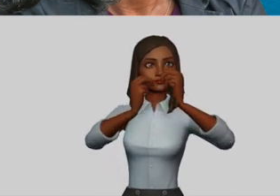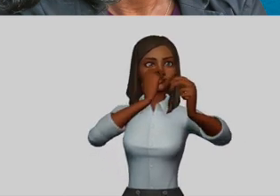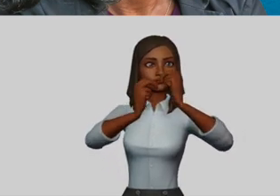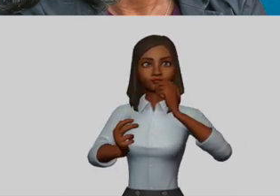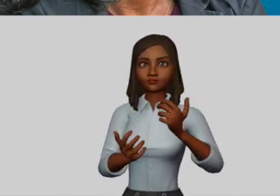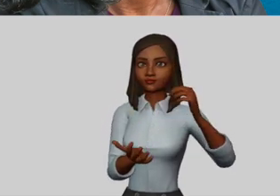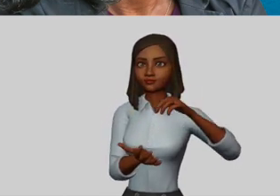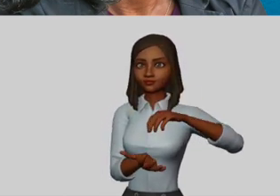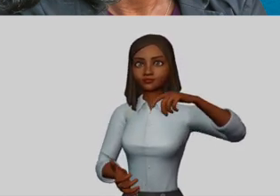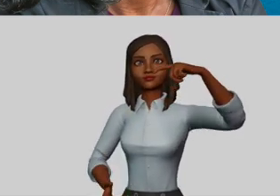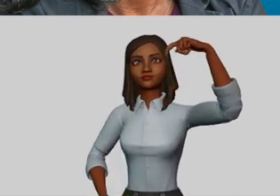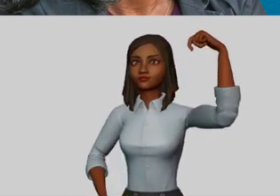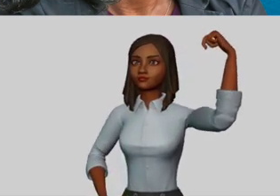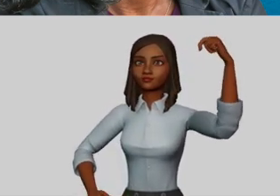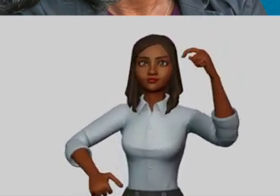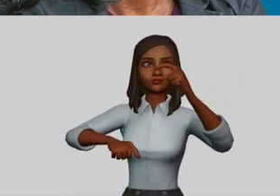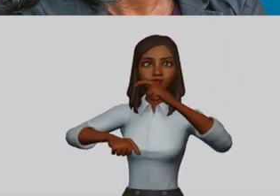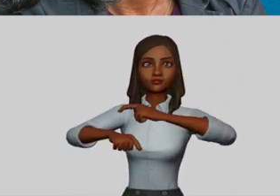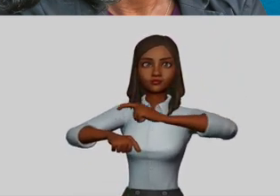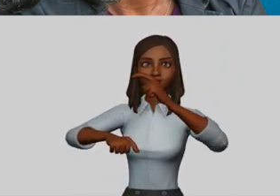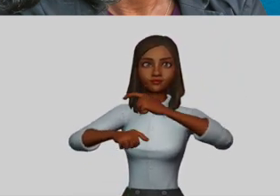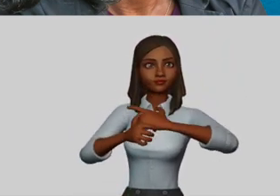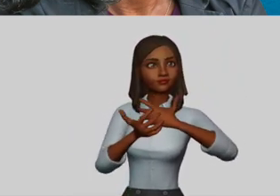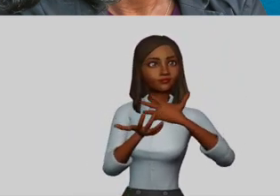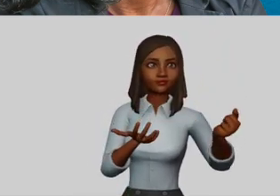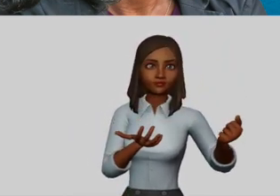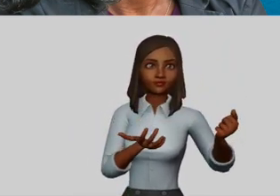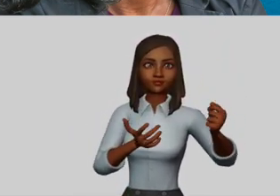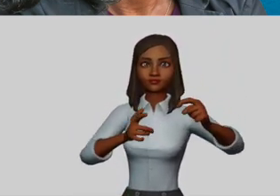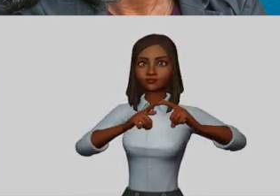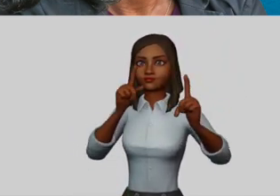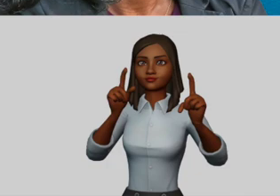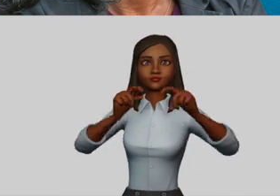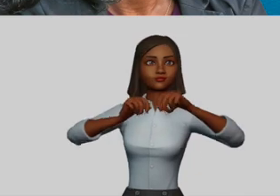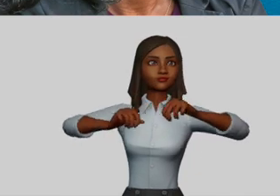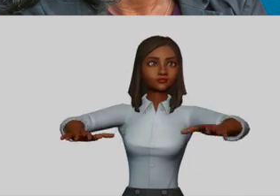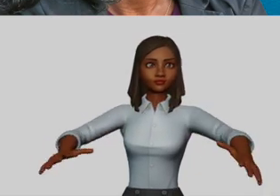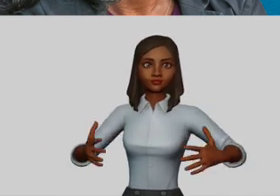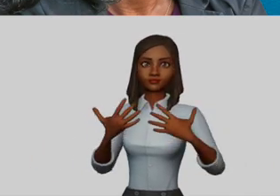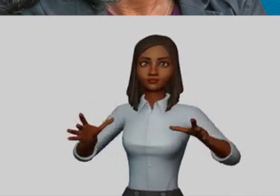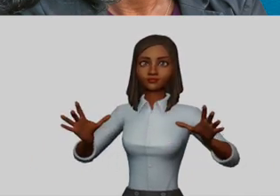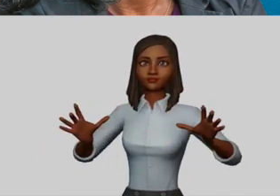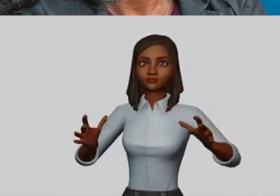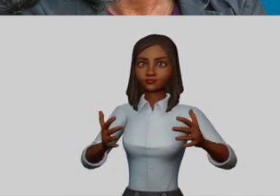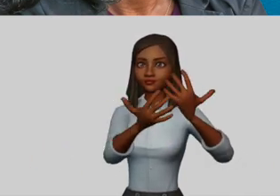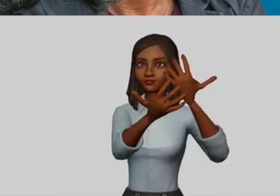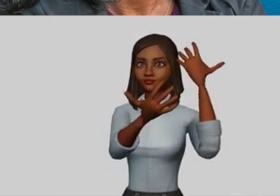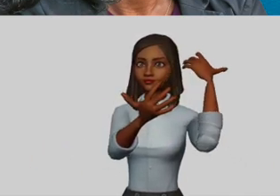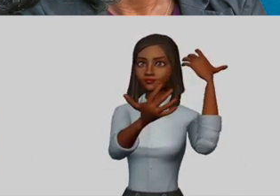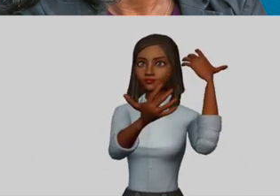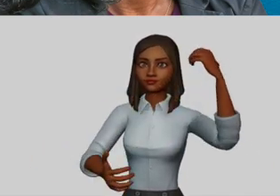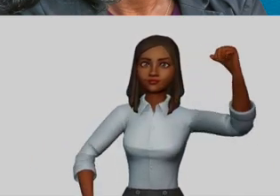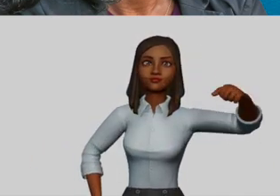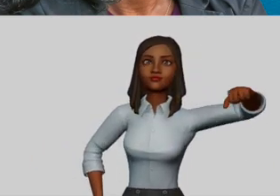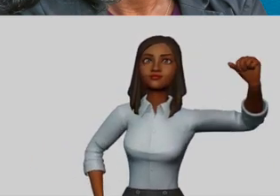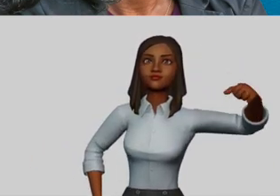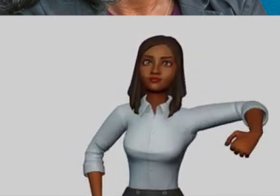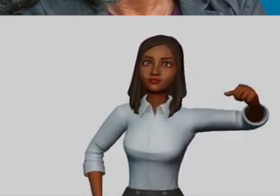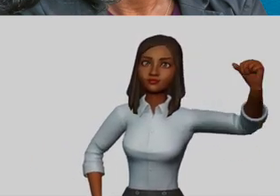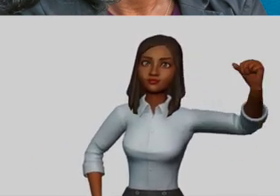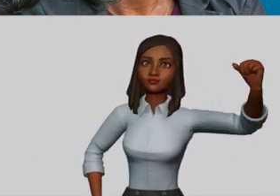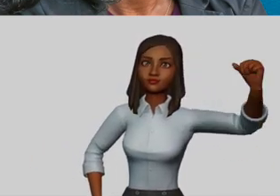es un problema bien grande. Sí. No creo que la gente tal vez no lo puedan ver, pero es cogiendo una imagen